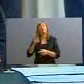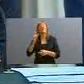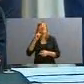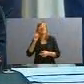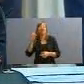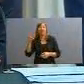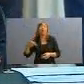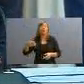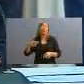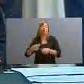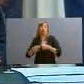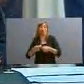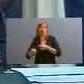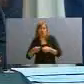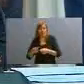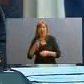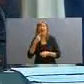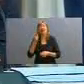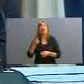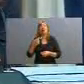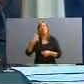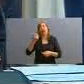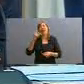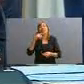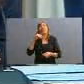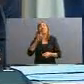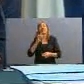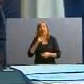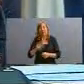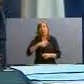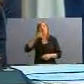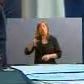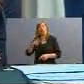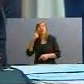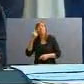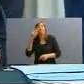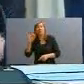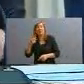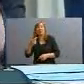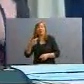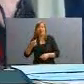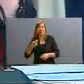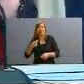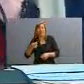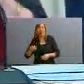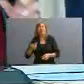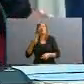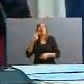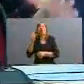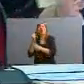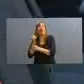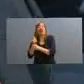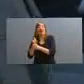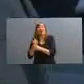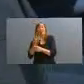lo contencioso y administrativo, otra Cámara de Casación previsional y laboral, de modo tal que en las